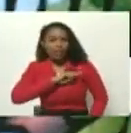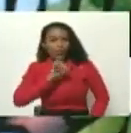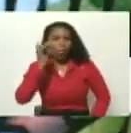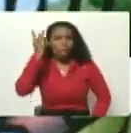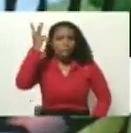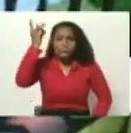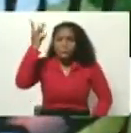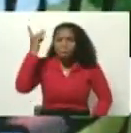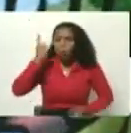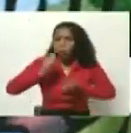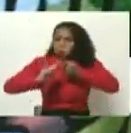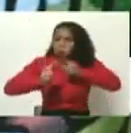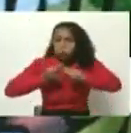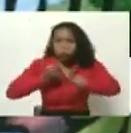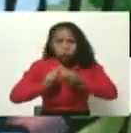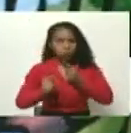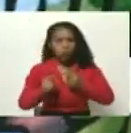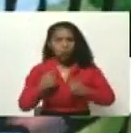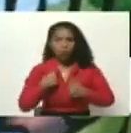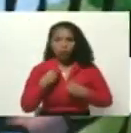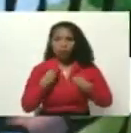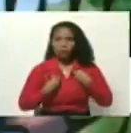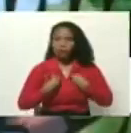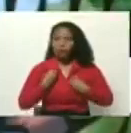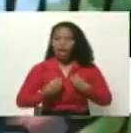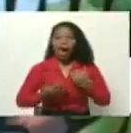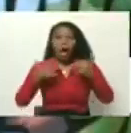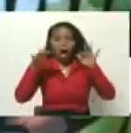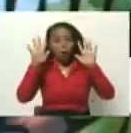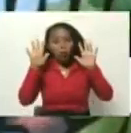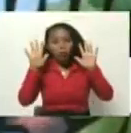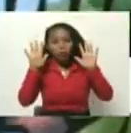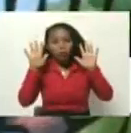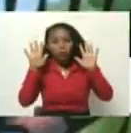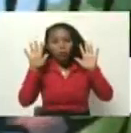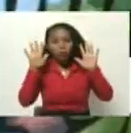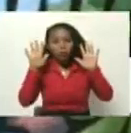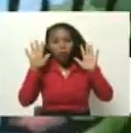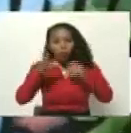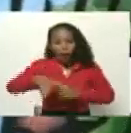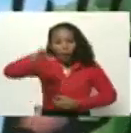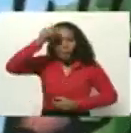mentiras. Me preocupa que aún con la elección